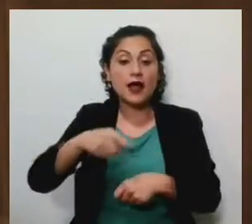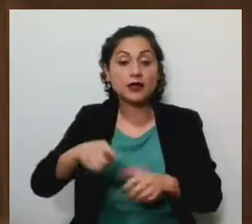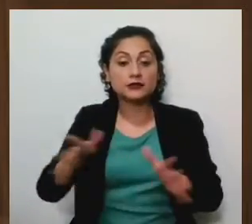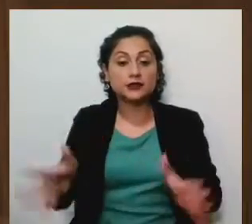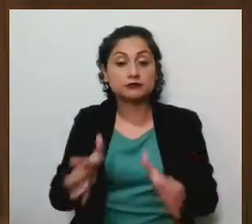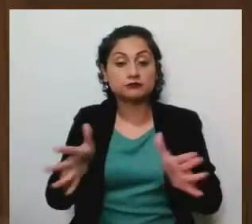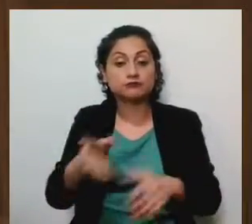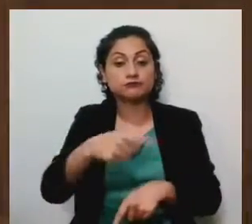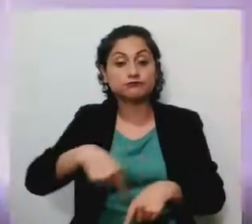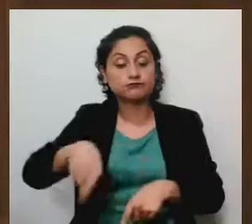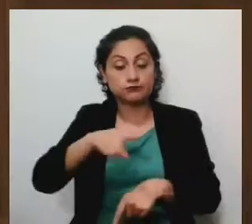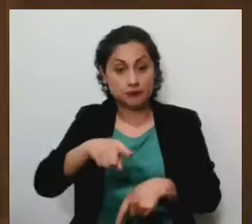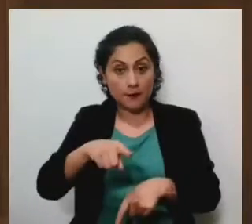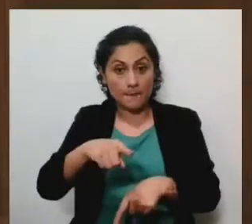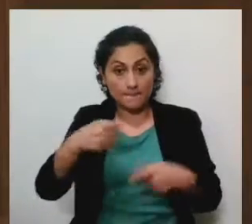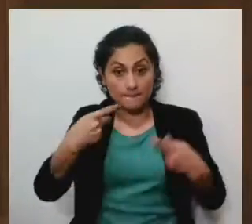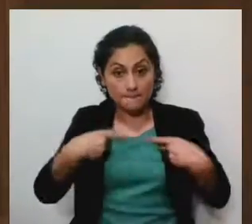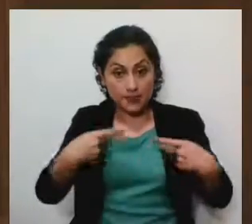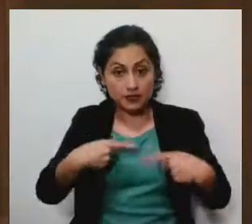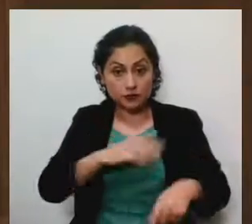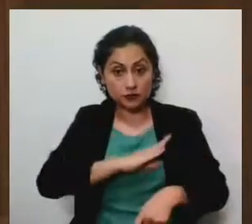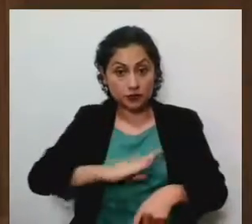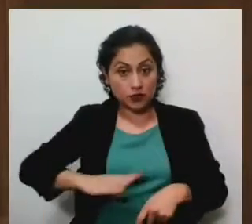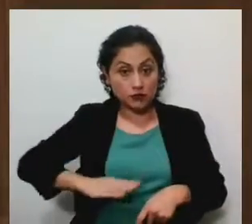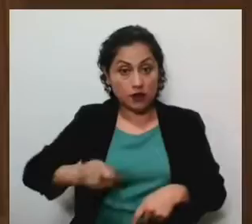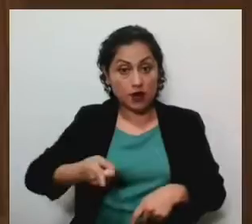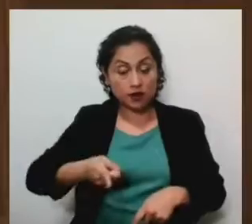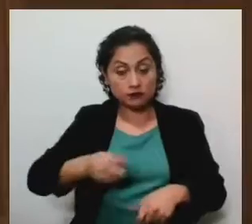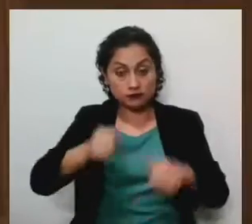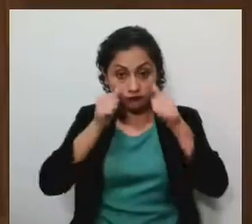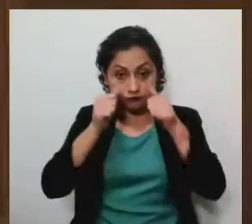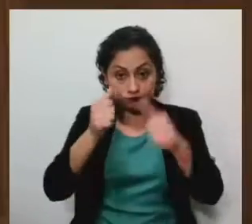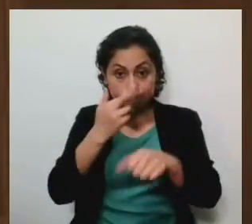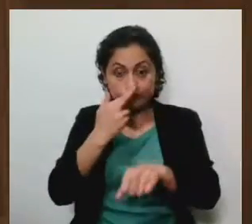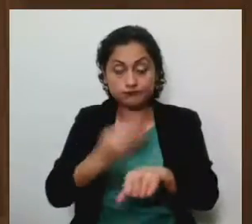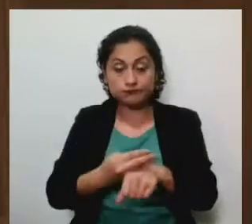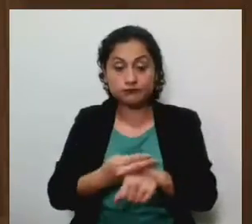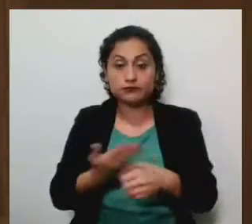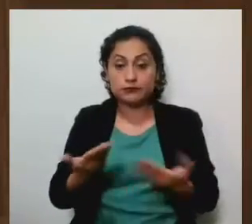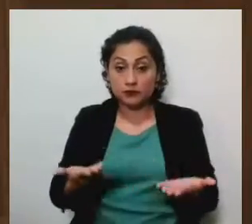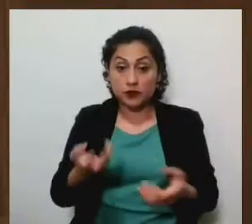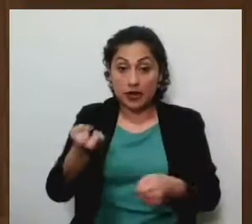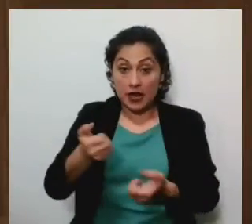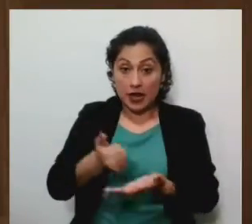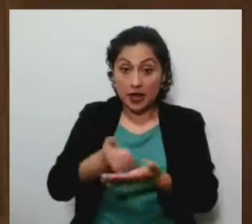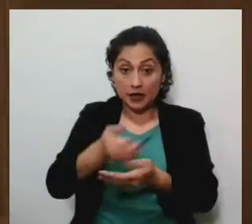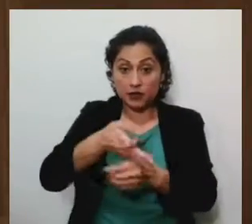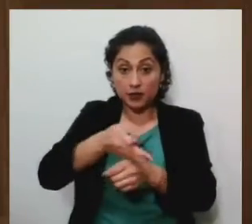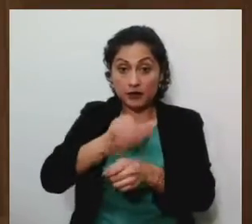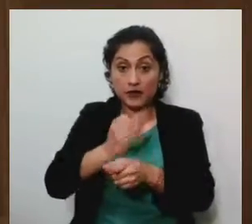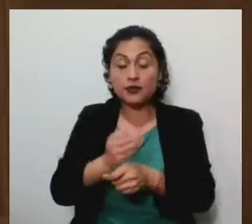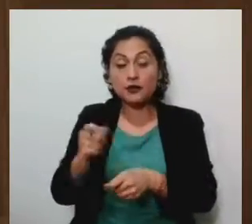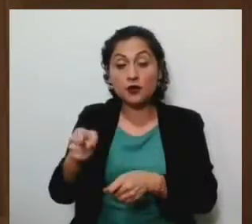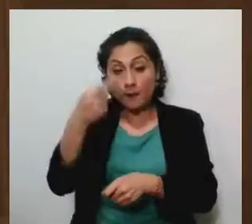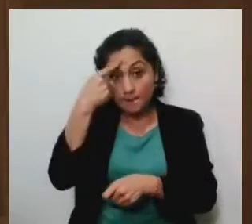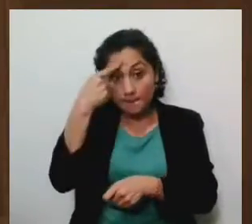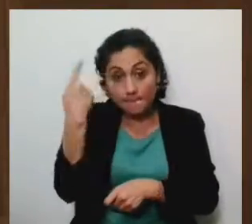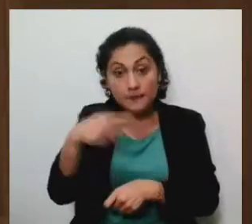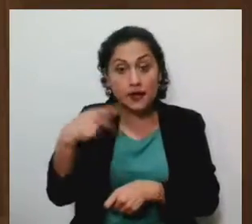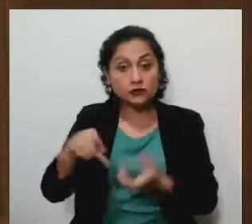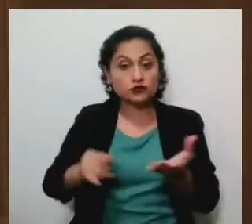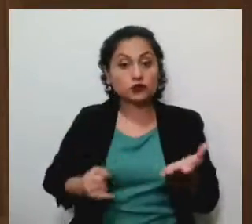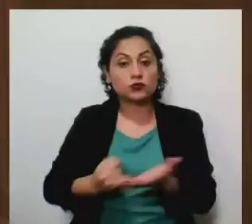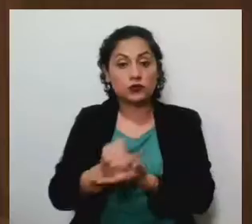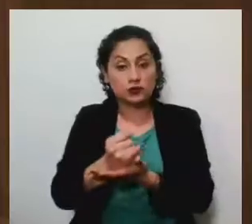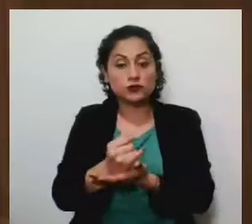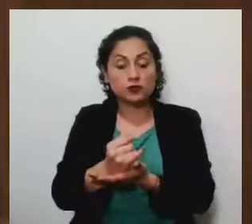municipales. Ahora bien, el ayuntamiento, para atender y en su caso resolver los asuntos de su competencia, funciona en pleno y a